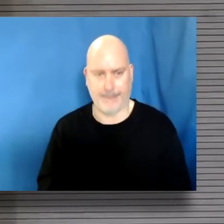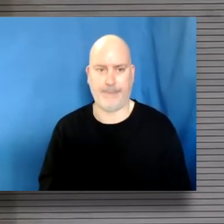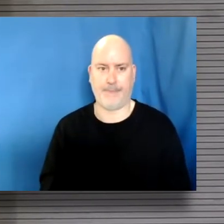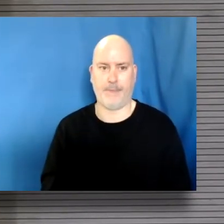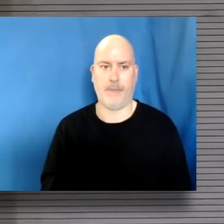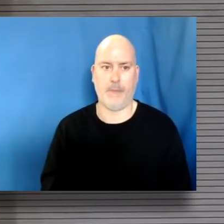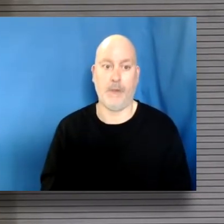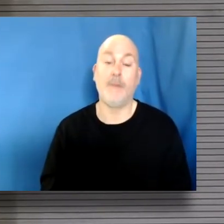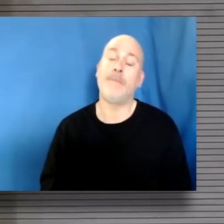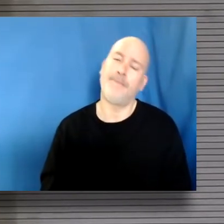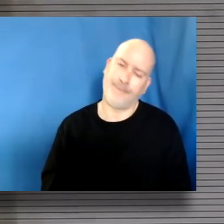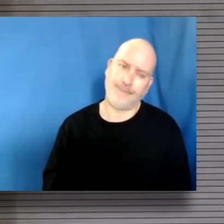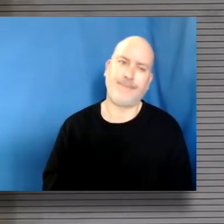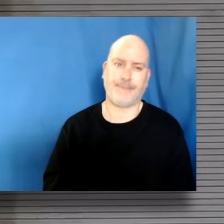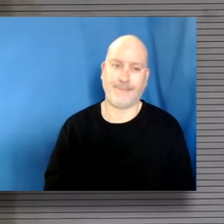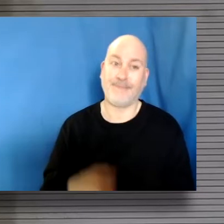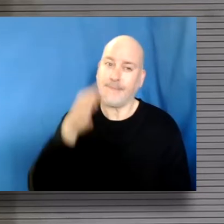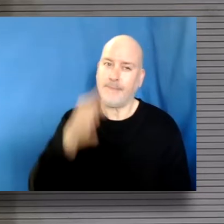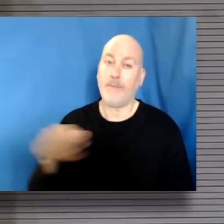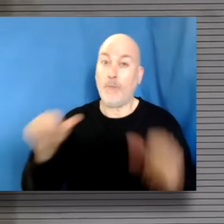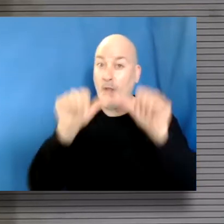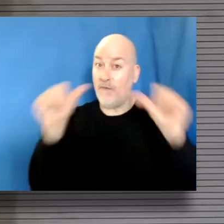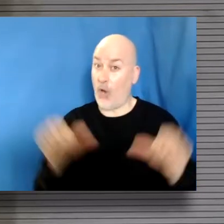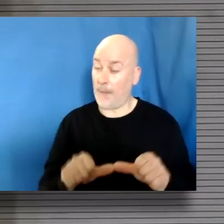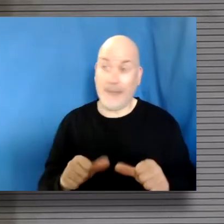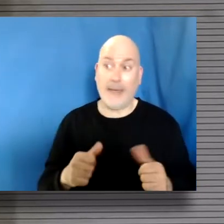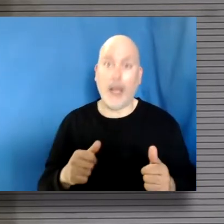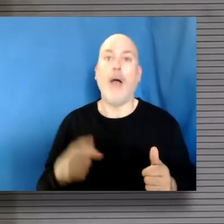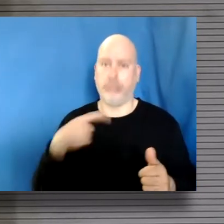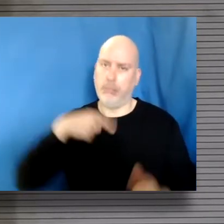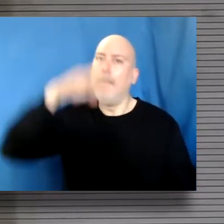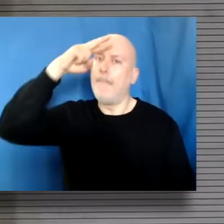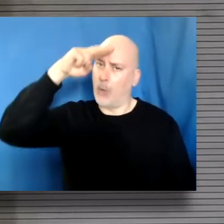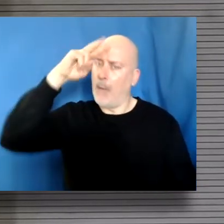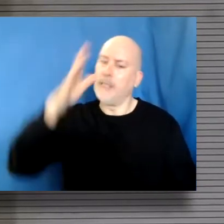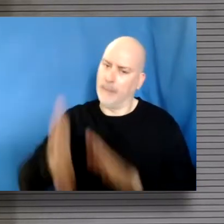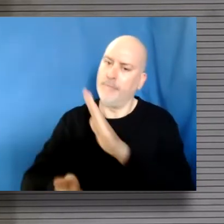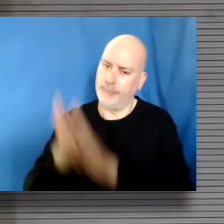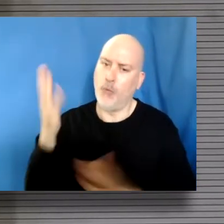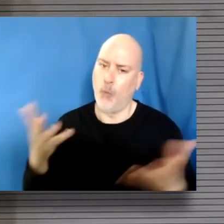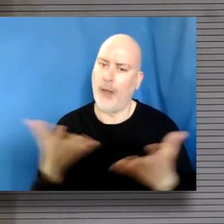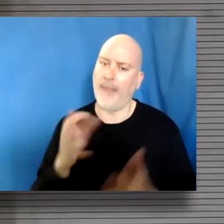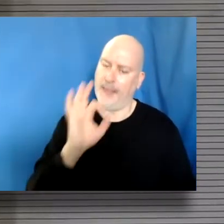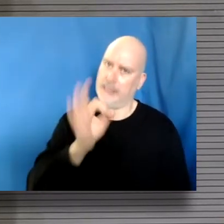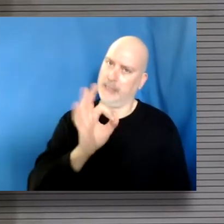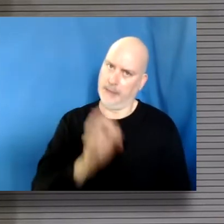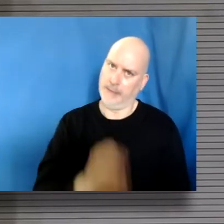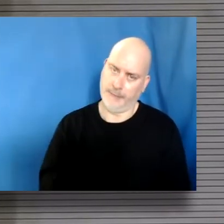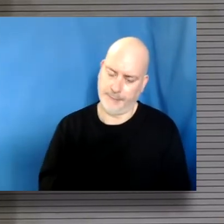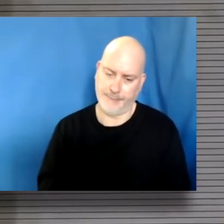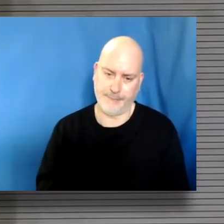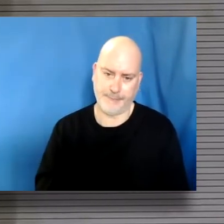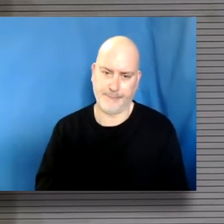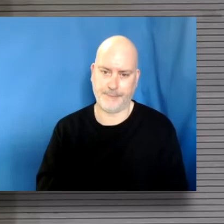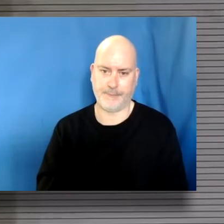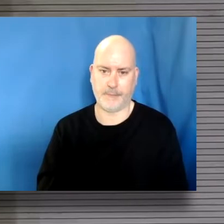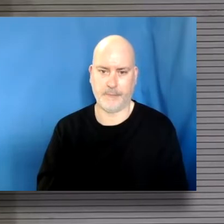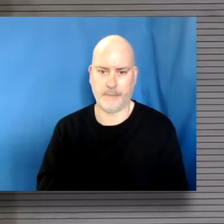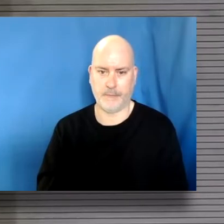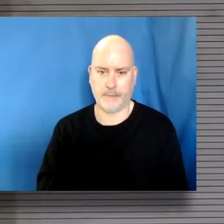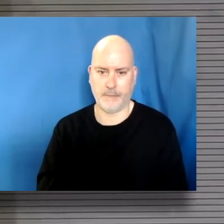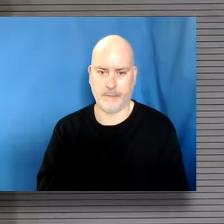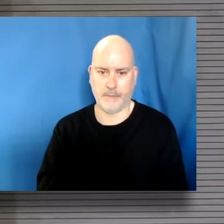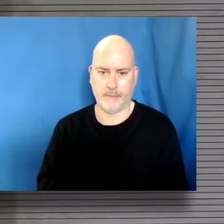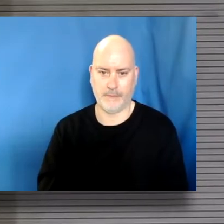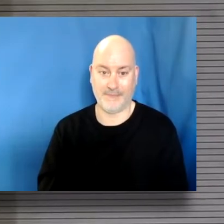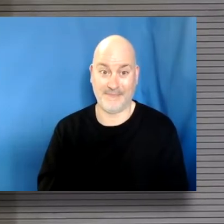sí que la manera de actuar es preocuparse y luego acudir a urgencias, el traumatismo en el ojo. En el